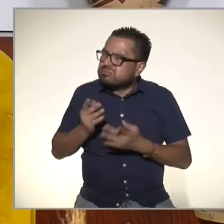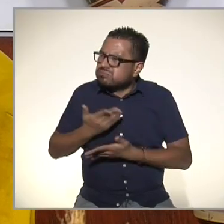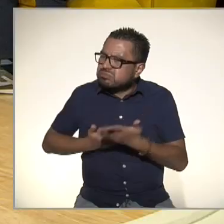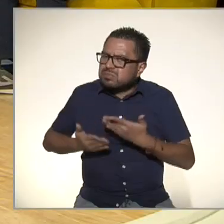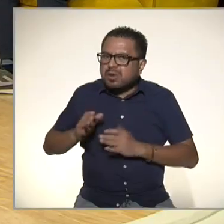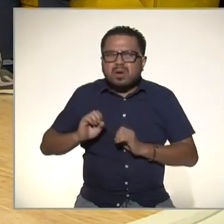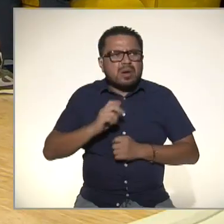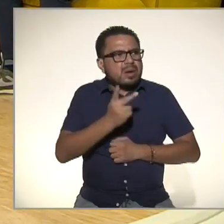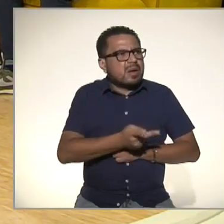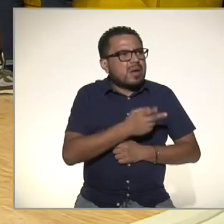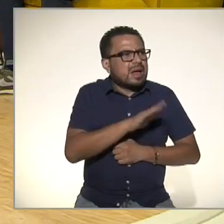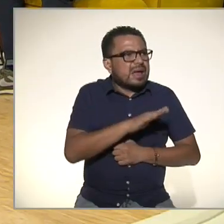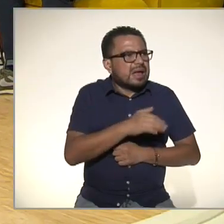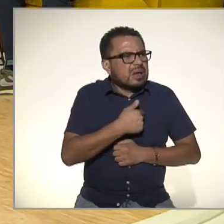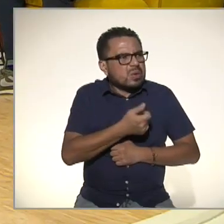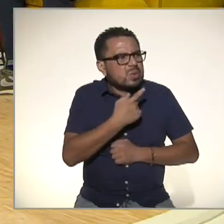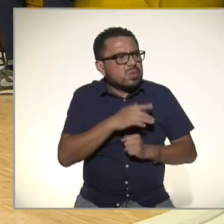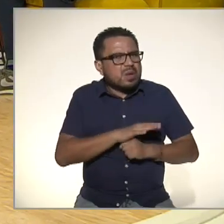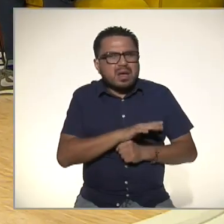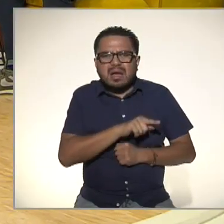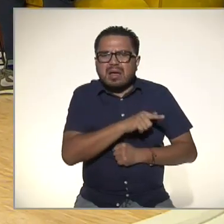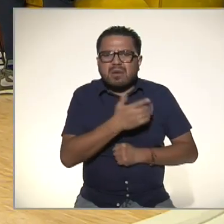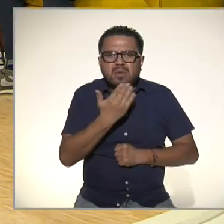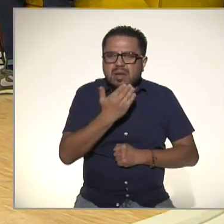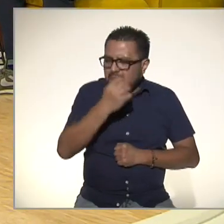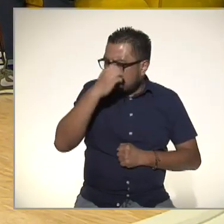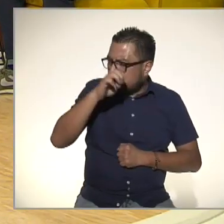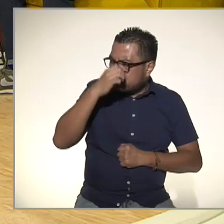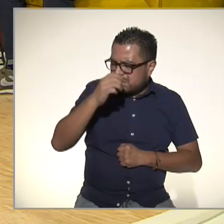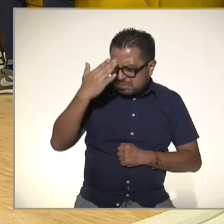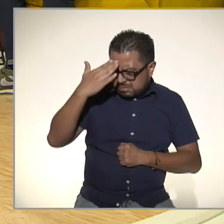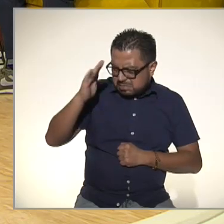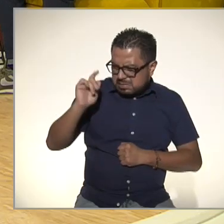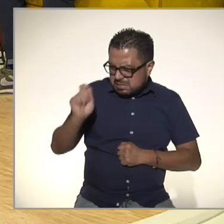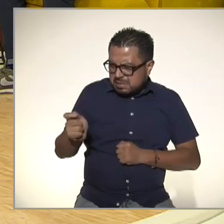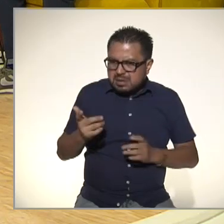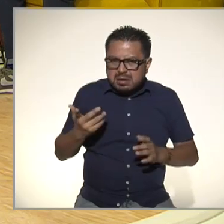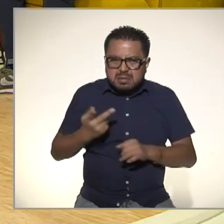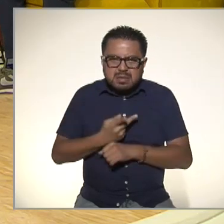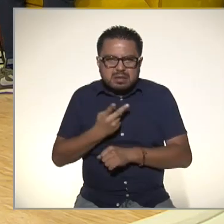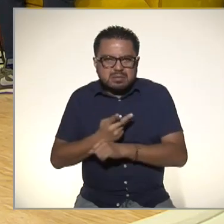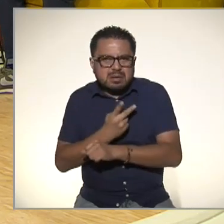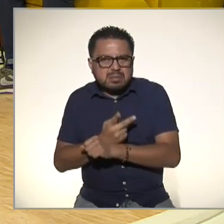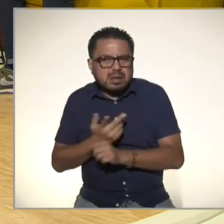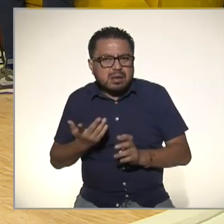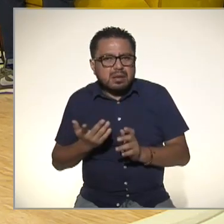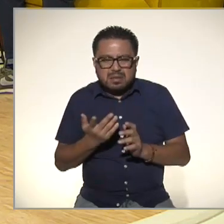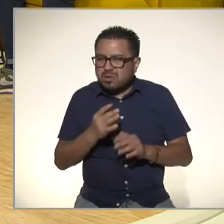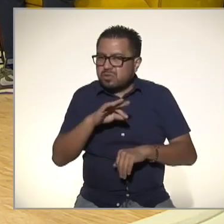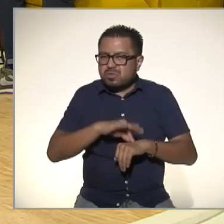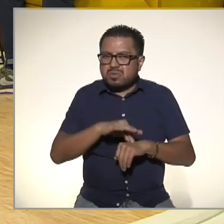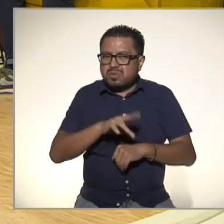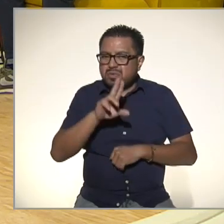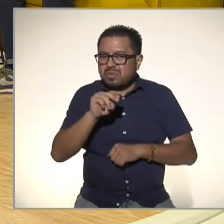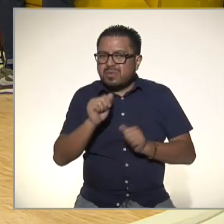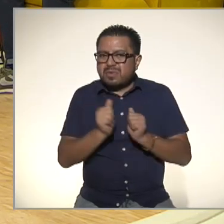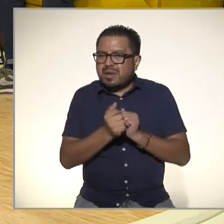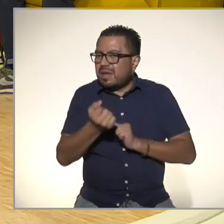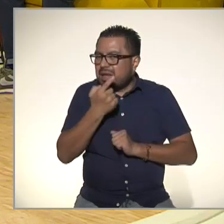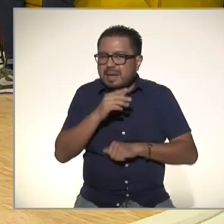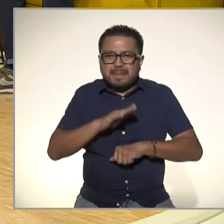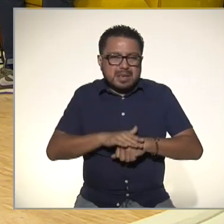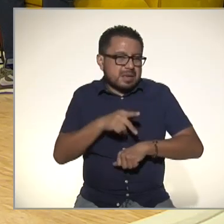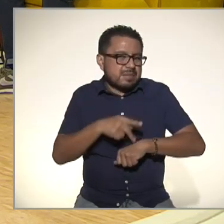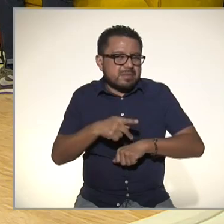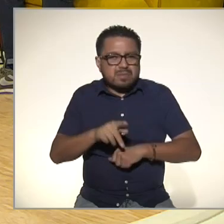le preguntas a alguien que me tomo, a alguien que no tiene experiencia o que desconoce exactamente qué es lo que está pasando. Y habló el doctor de la automedicación y lo